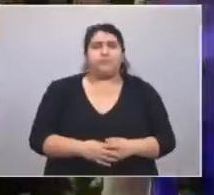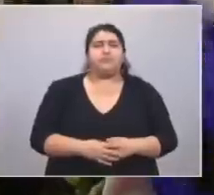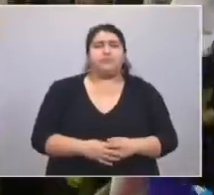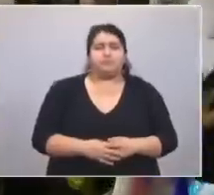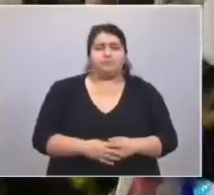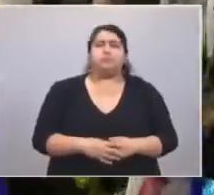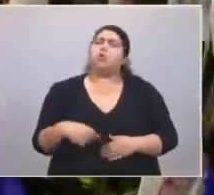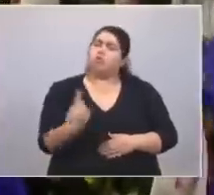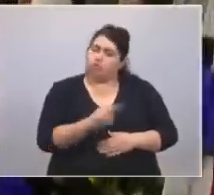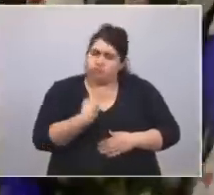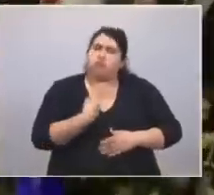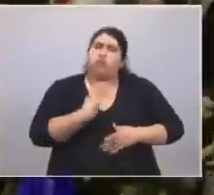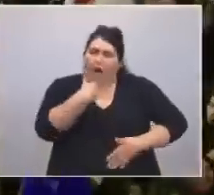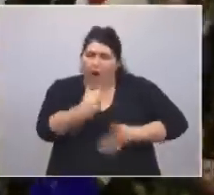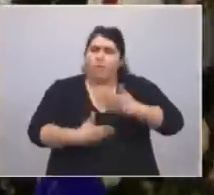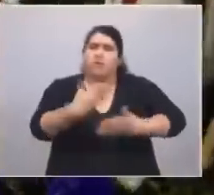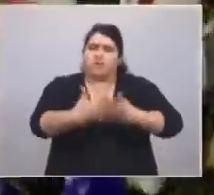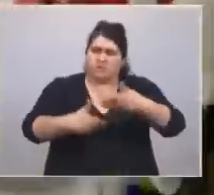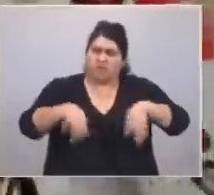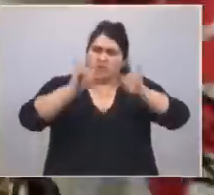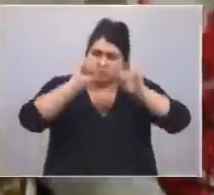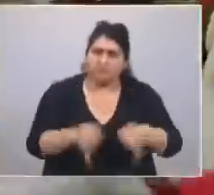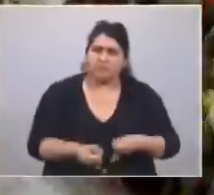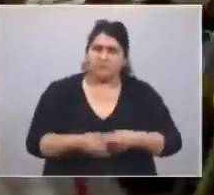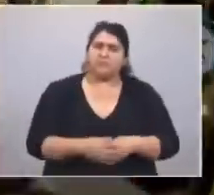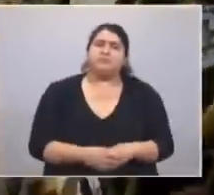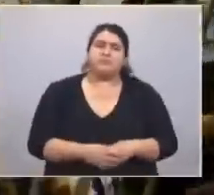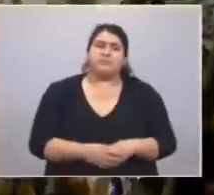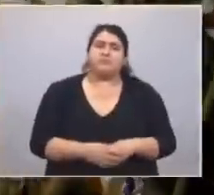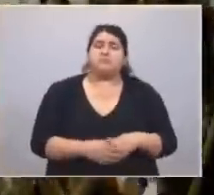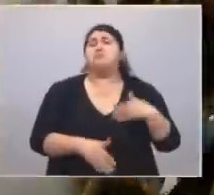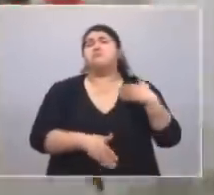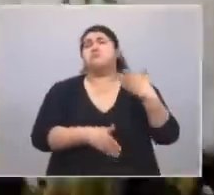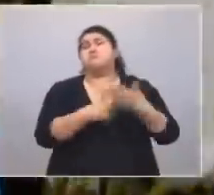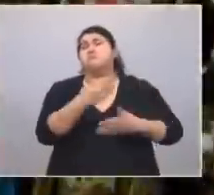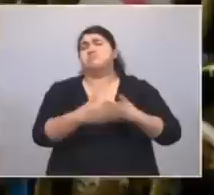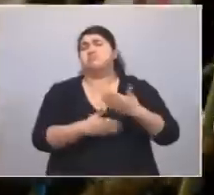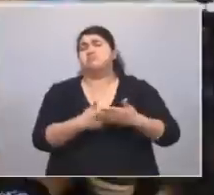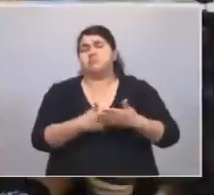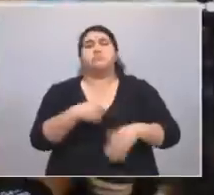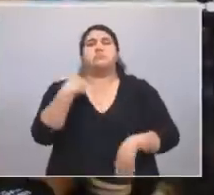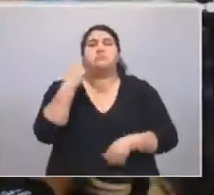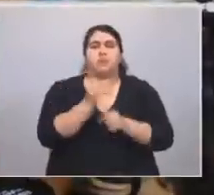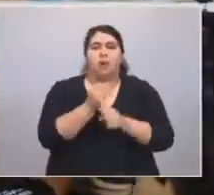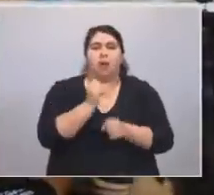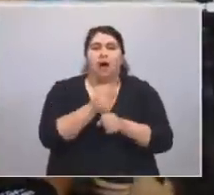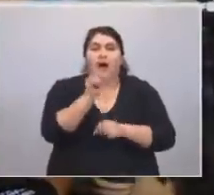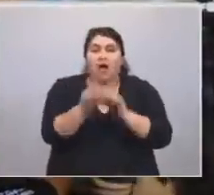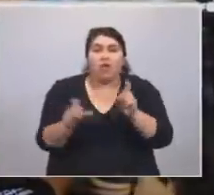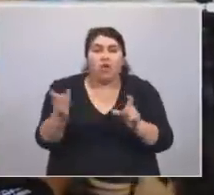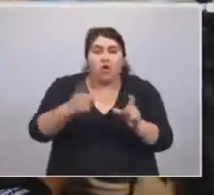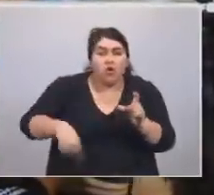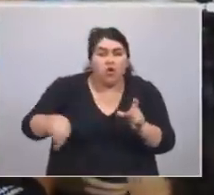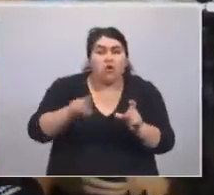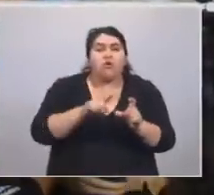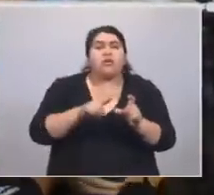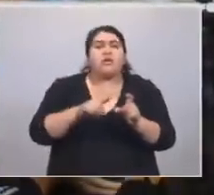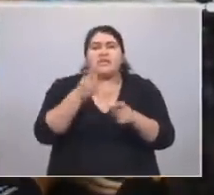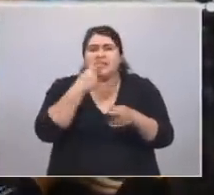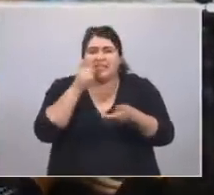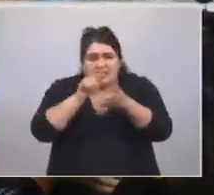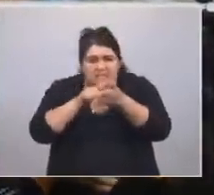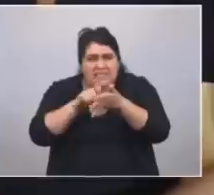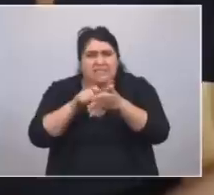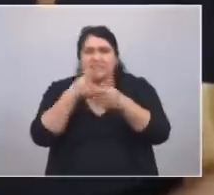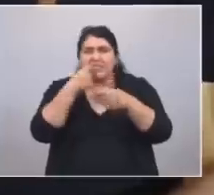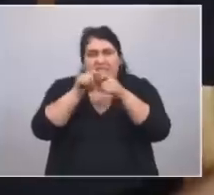Seguimos avanzando y nos encontramos con trabajadores, trabajadores